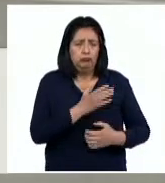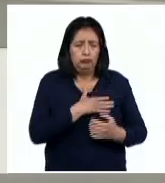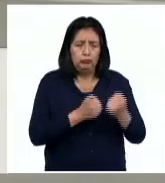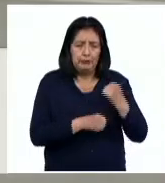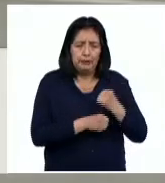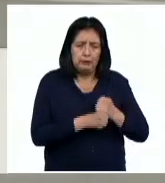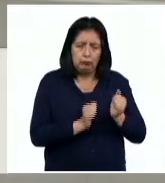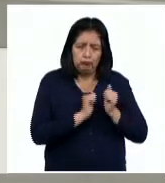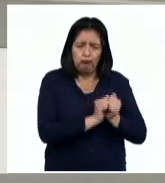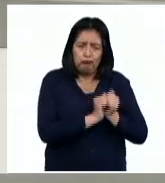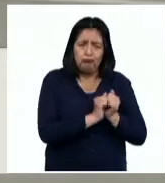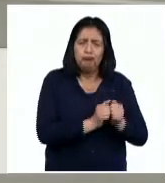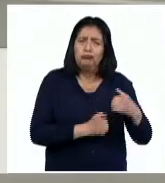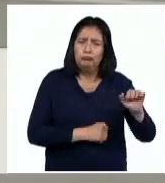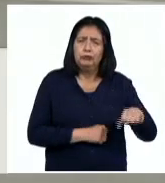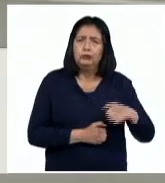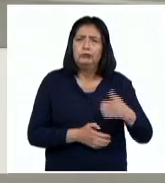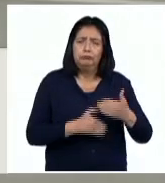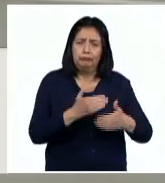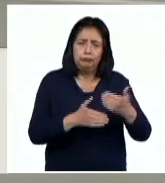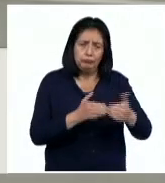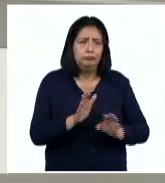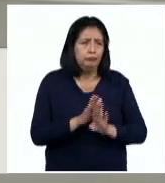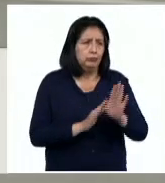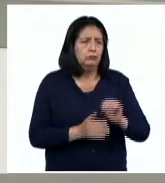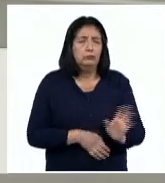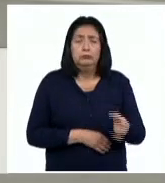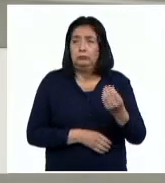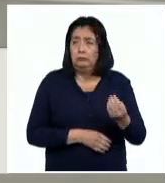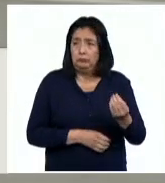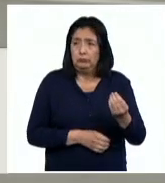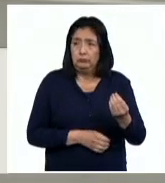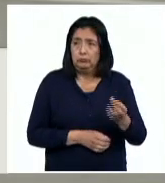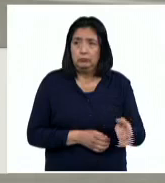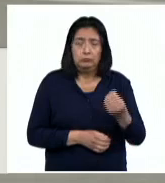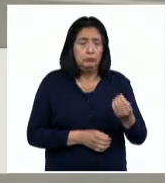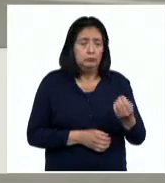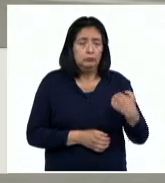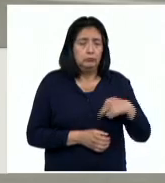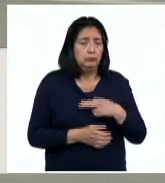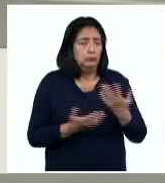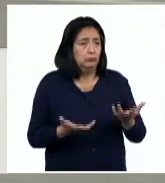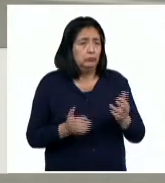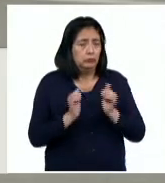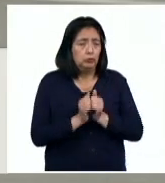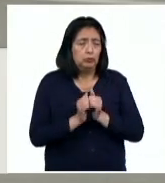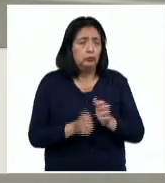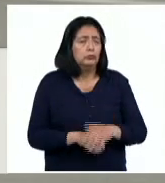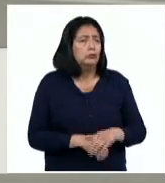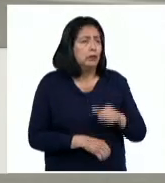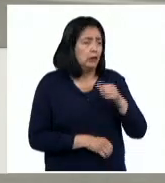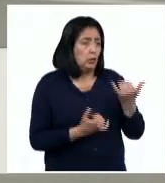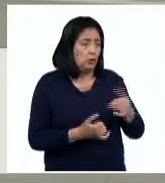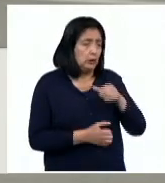hombro saldremos adelante. ¿Por qué? Porque estamos juntos. Como el día de ayer